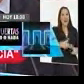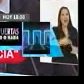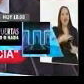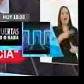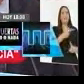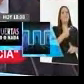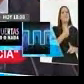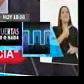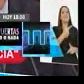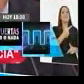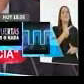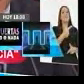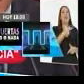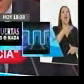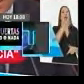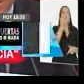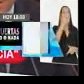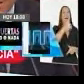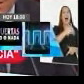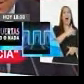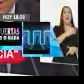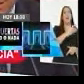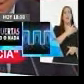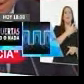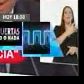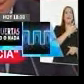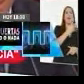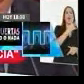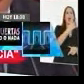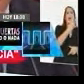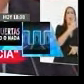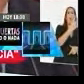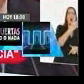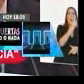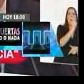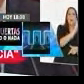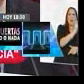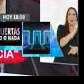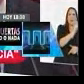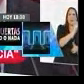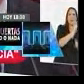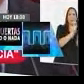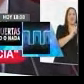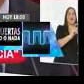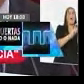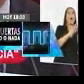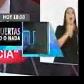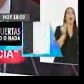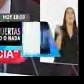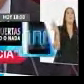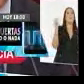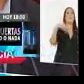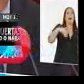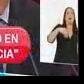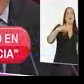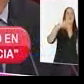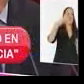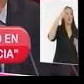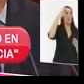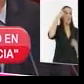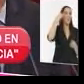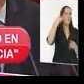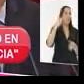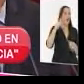Yo descreo totalmente de eso. Y lo digo sinceramente porque ando en la calle de la mañana a la noche y yo siento que